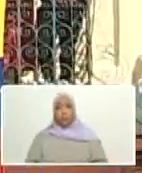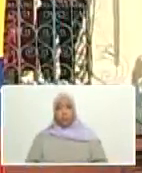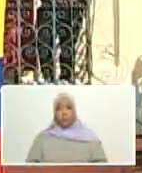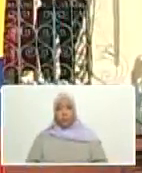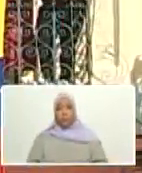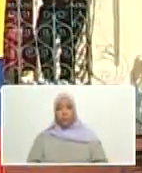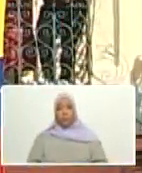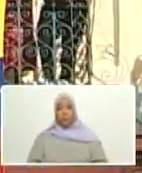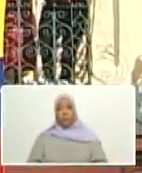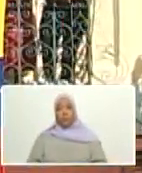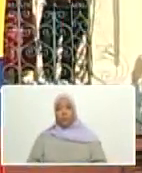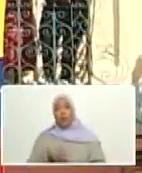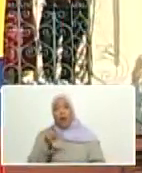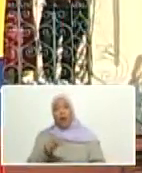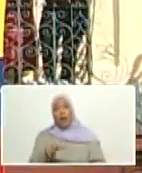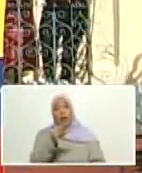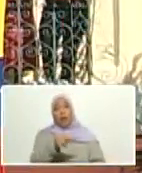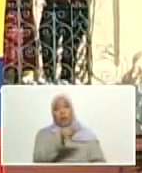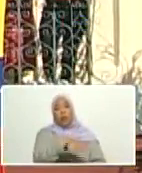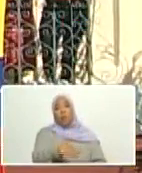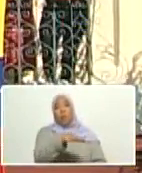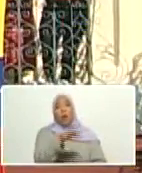El pueblo consciente,